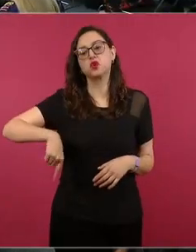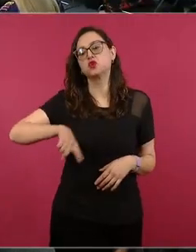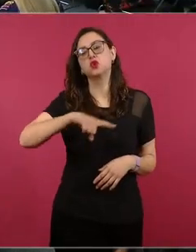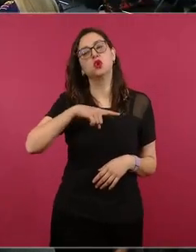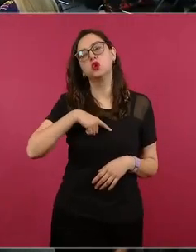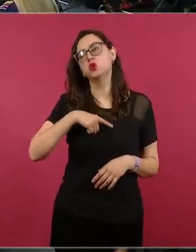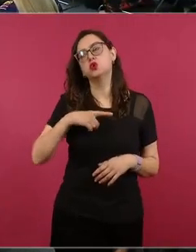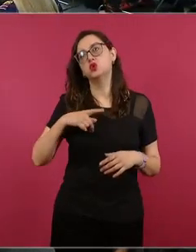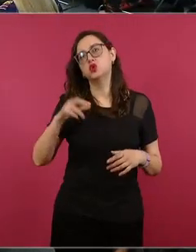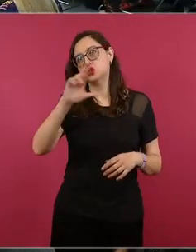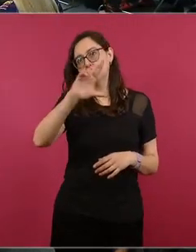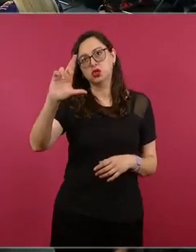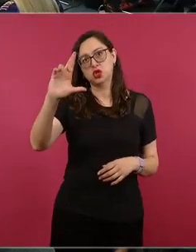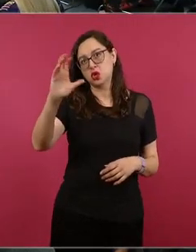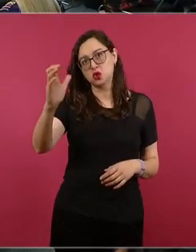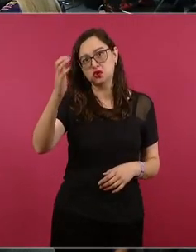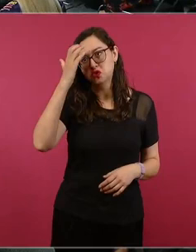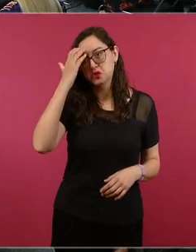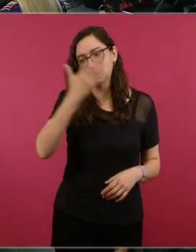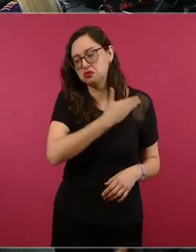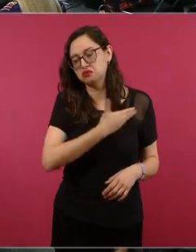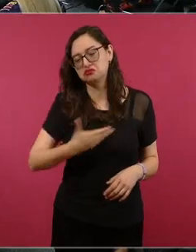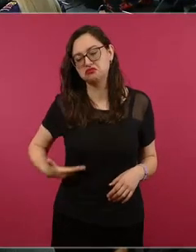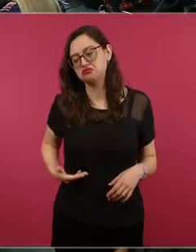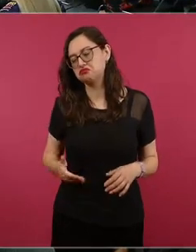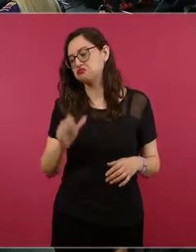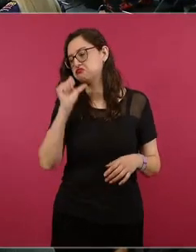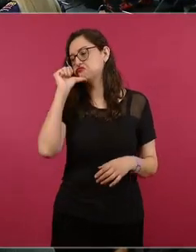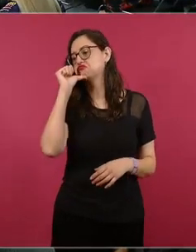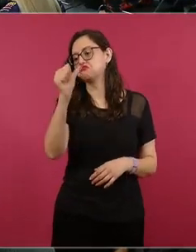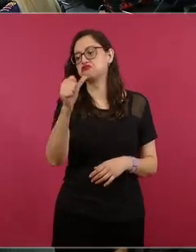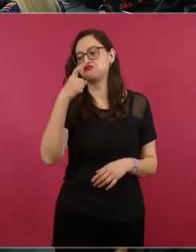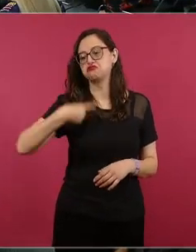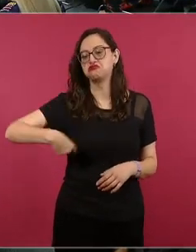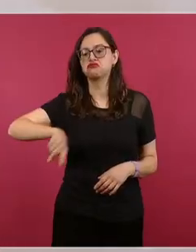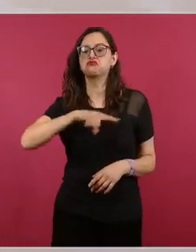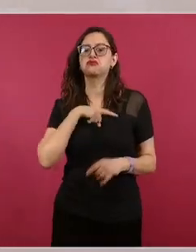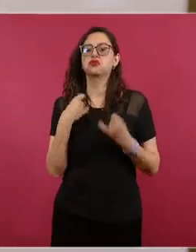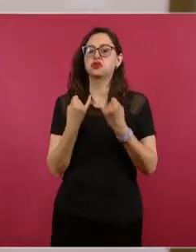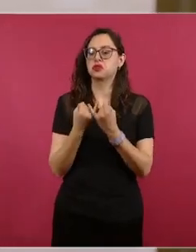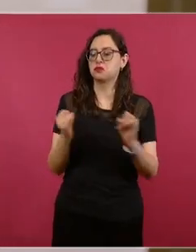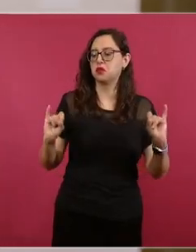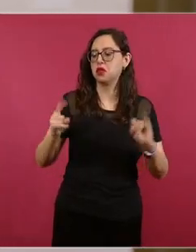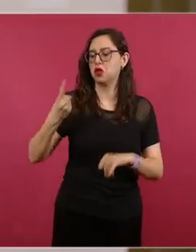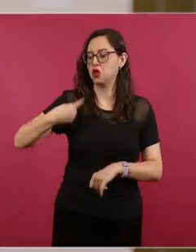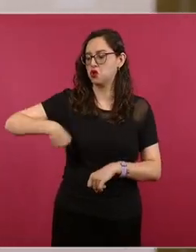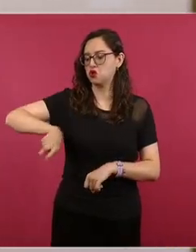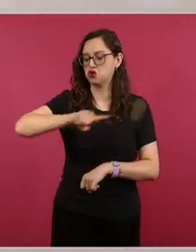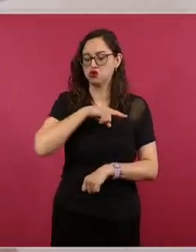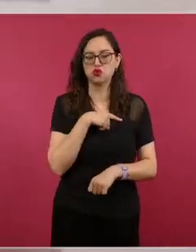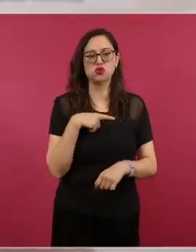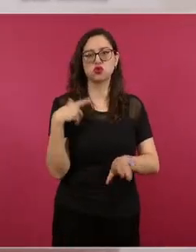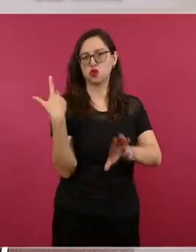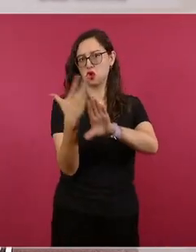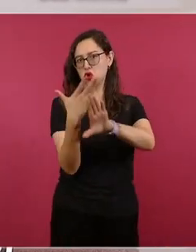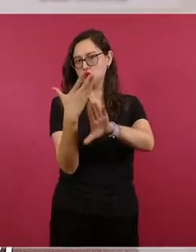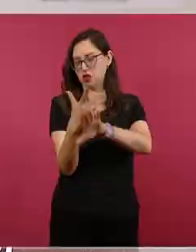Nosotros somos periodistas independientes y nuestra función es enfrentar al